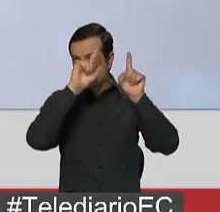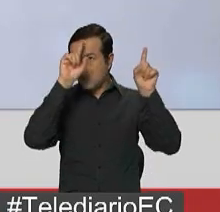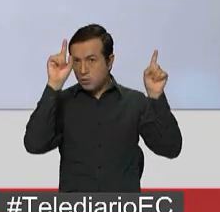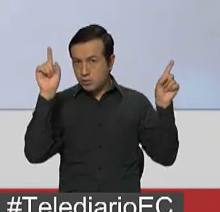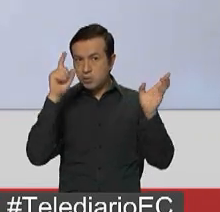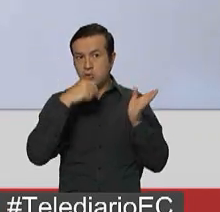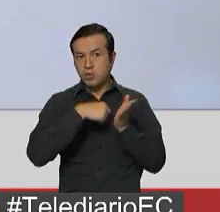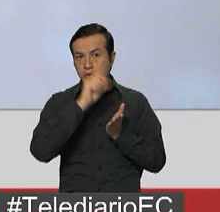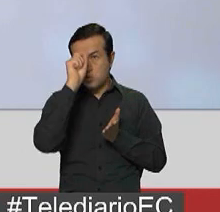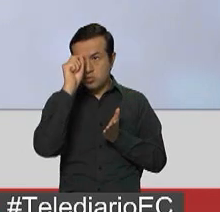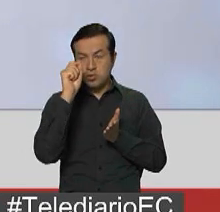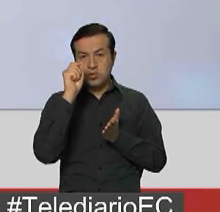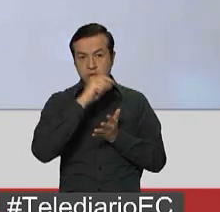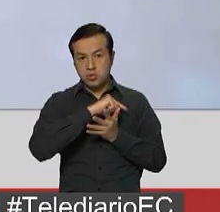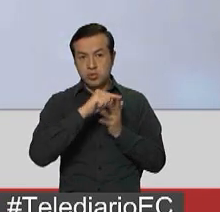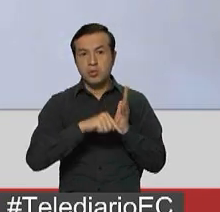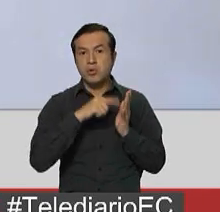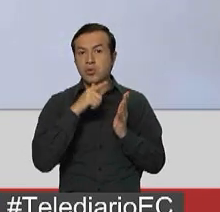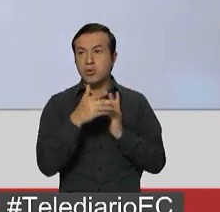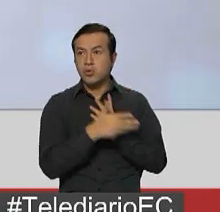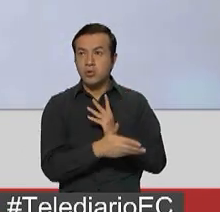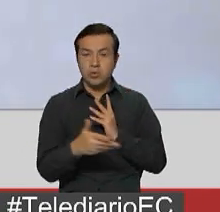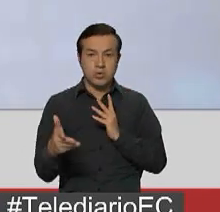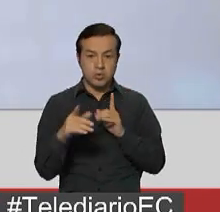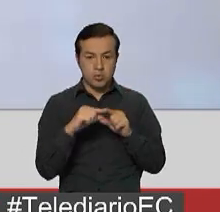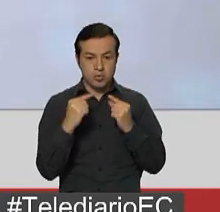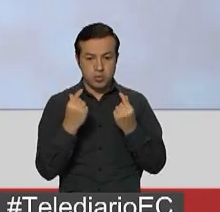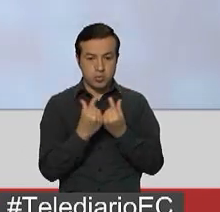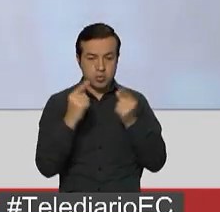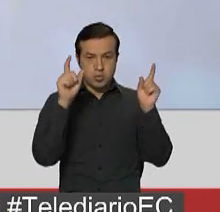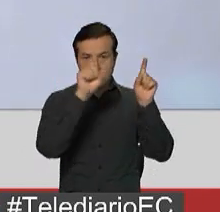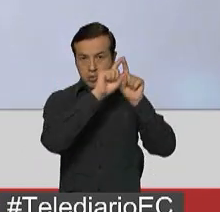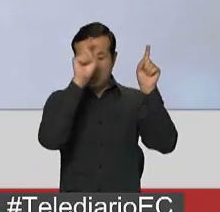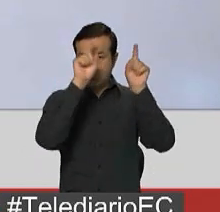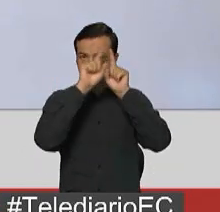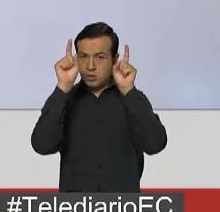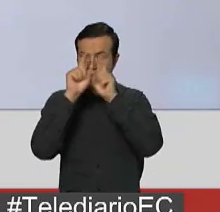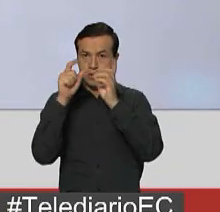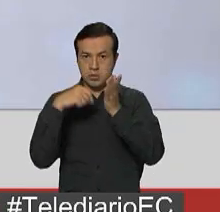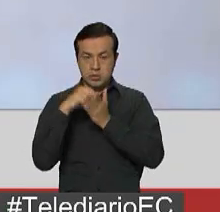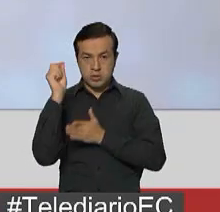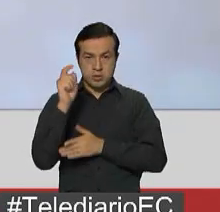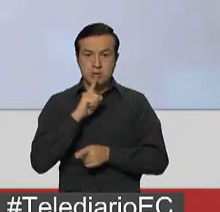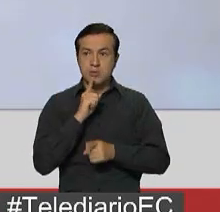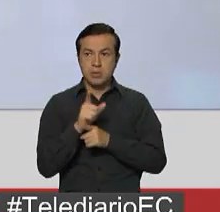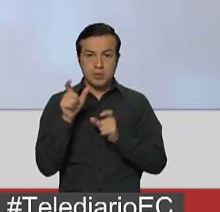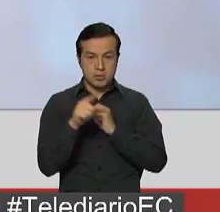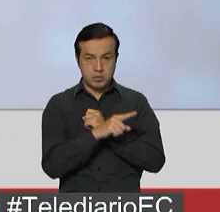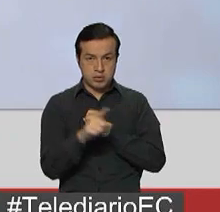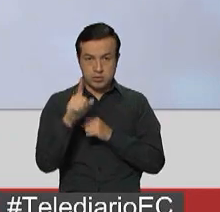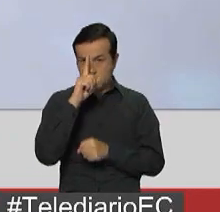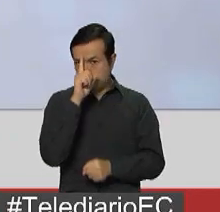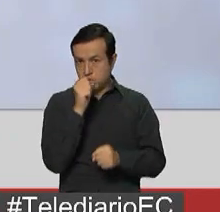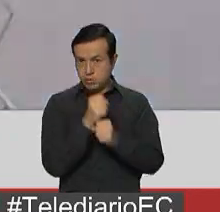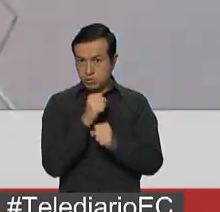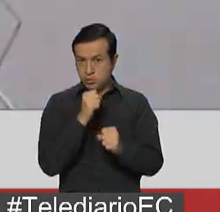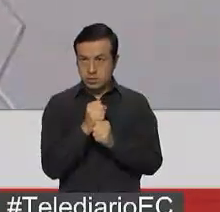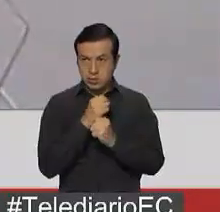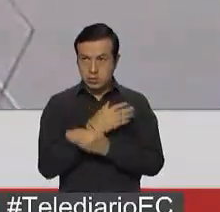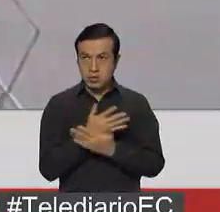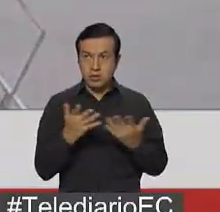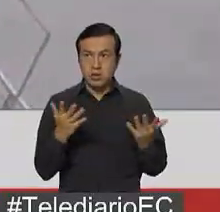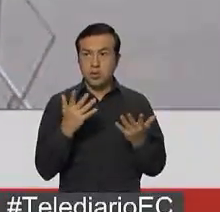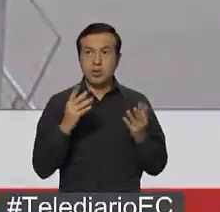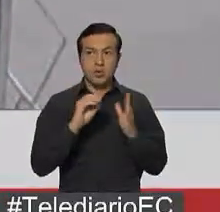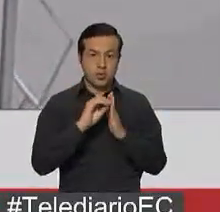contratada que debe pertenecer al grupo de las empresas autorizadas para trabajar en historias él